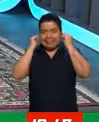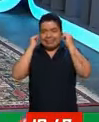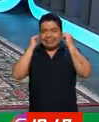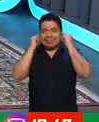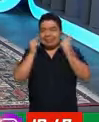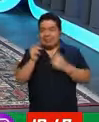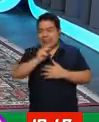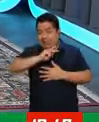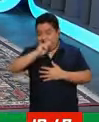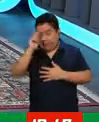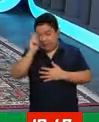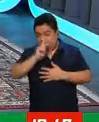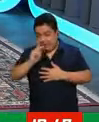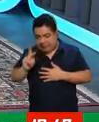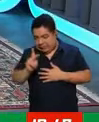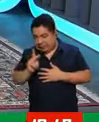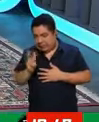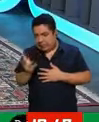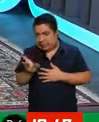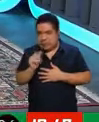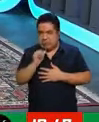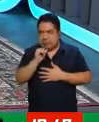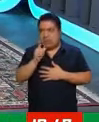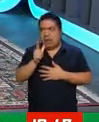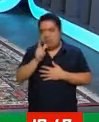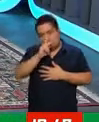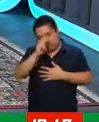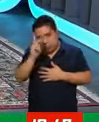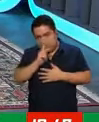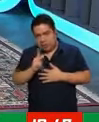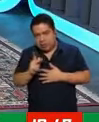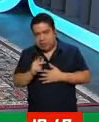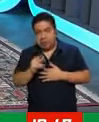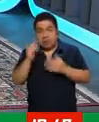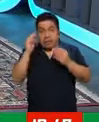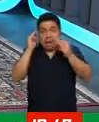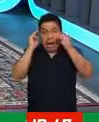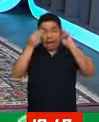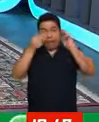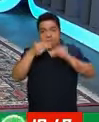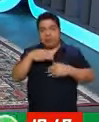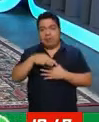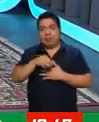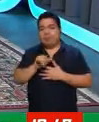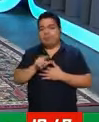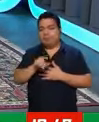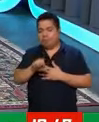¿Cuál es tu peor, tu peor, bueno, tu peor alma, más bien? El ser Milei,